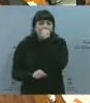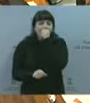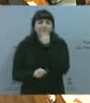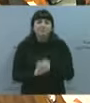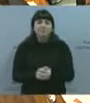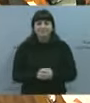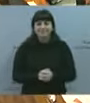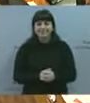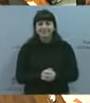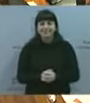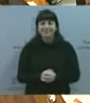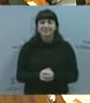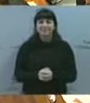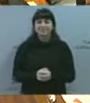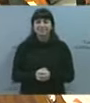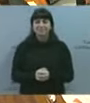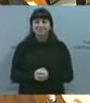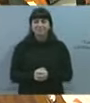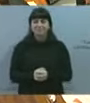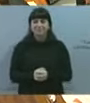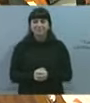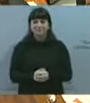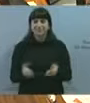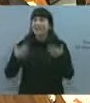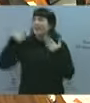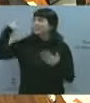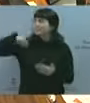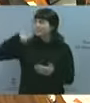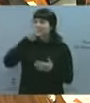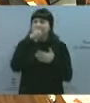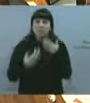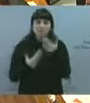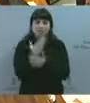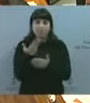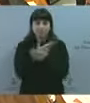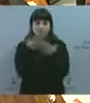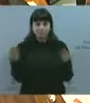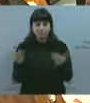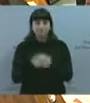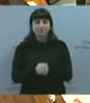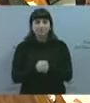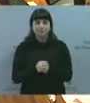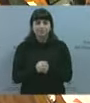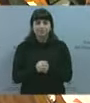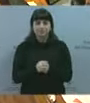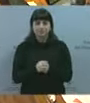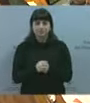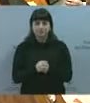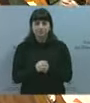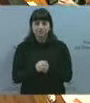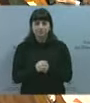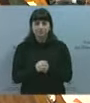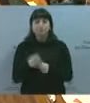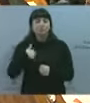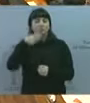Moitas gracias, presidente. Buenos días, señorías e aos membros del Consello de Goberno. Teño o honor de traer hoy a este Parlamento unha iniciativa que xa é